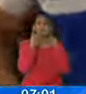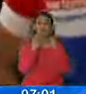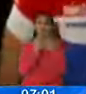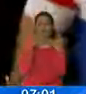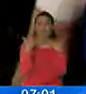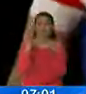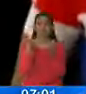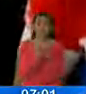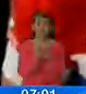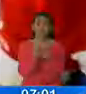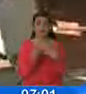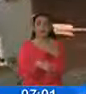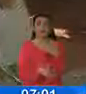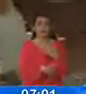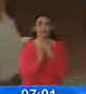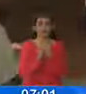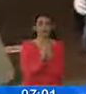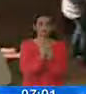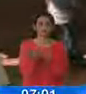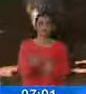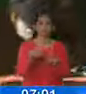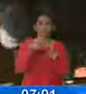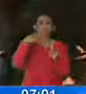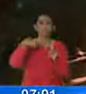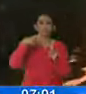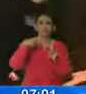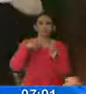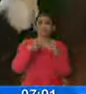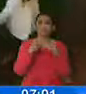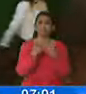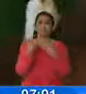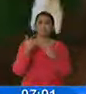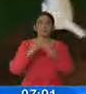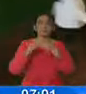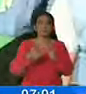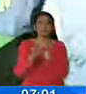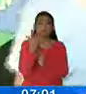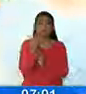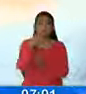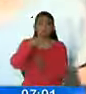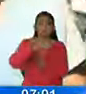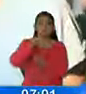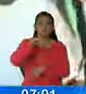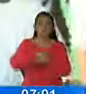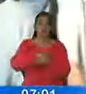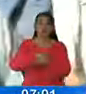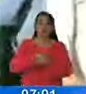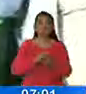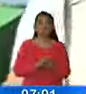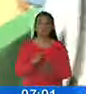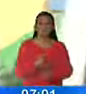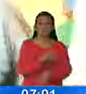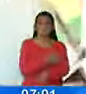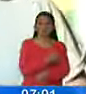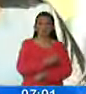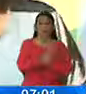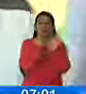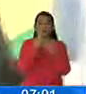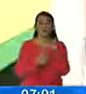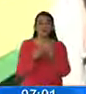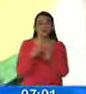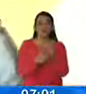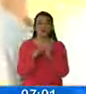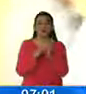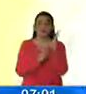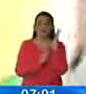acompañado de su esposa e hijos. Patricio Zuquilanda, de Partido Sociedad Patriótica, sufragó en horas de la tarde, ya que en la mañana tuvo un problema con